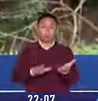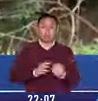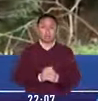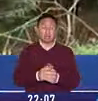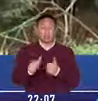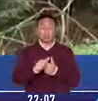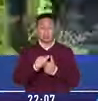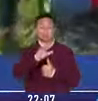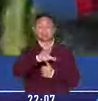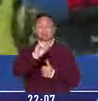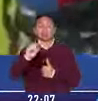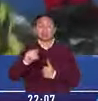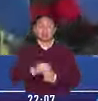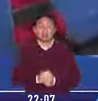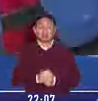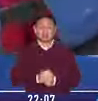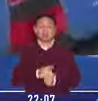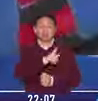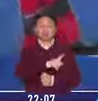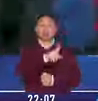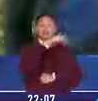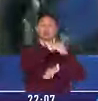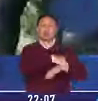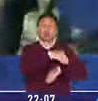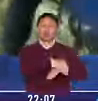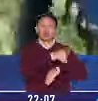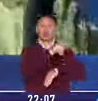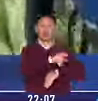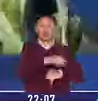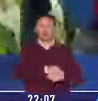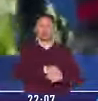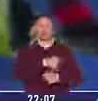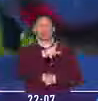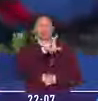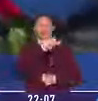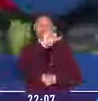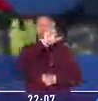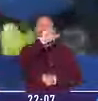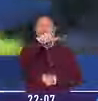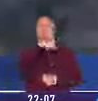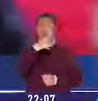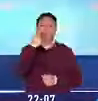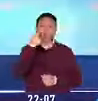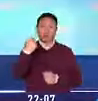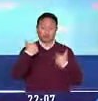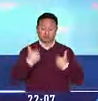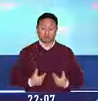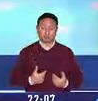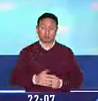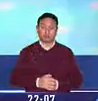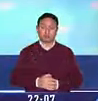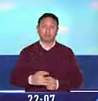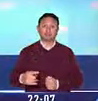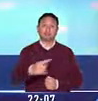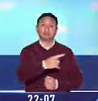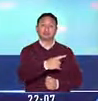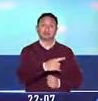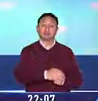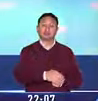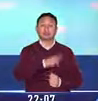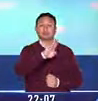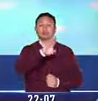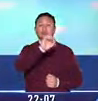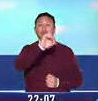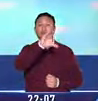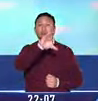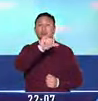del puente. Mientras que la tarde de lunes, comuneros de Lita localizaron el cadáver del infortunado en el sector conocido como La Bocana, lugar